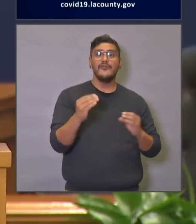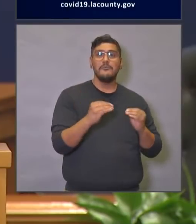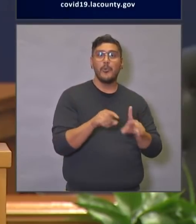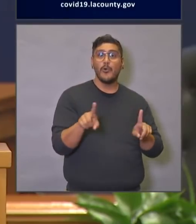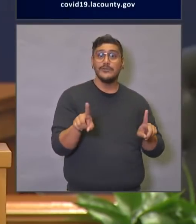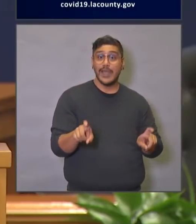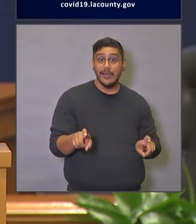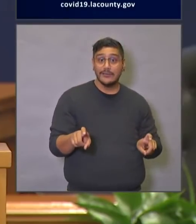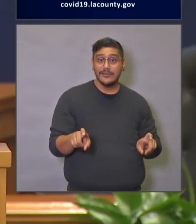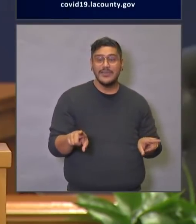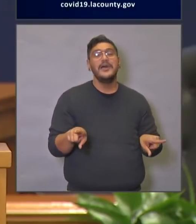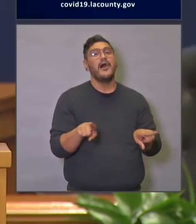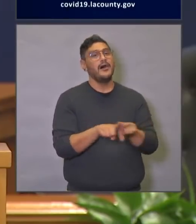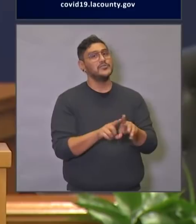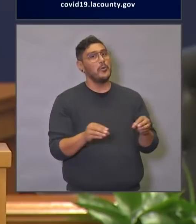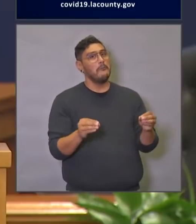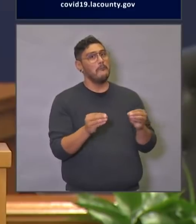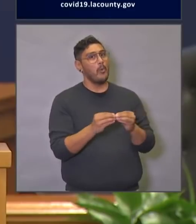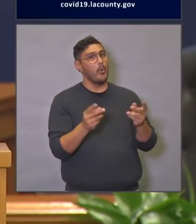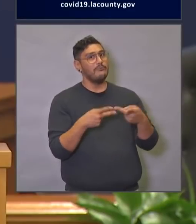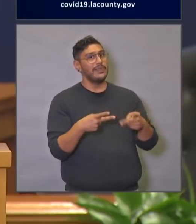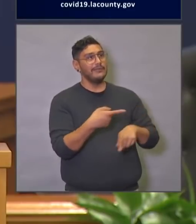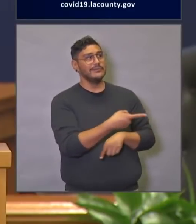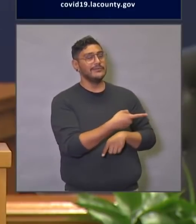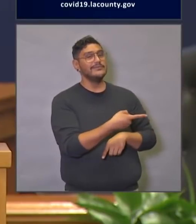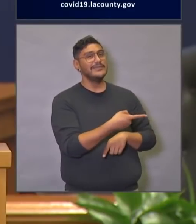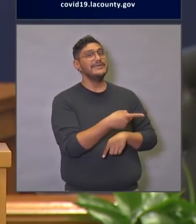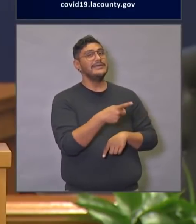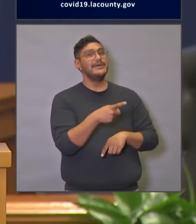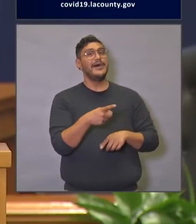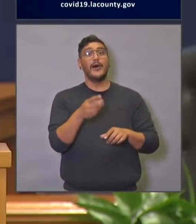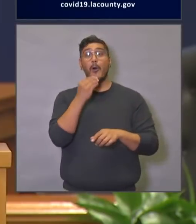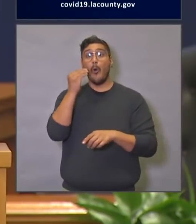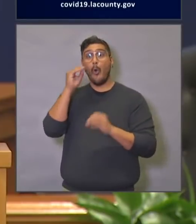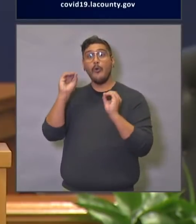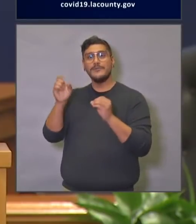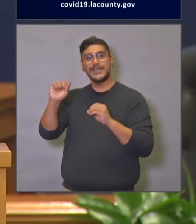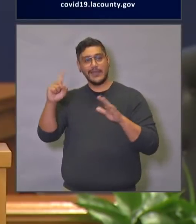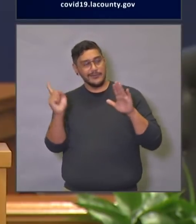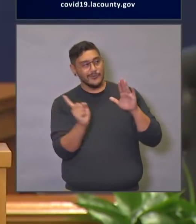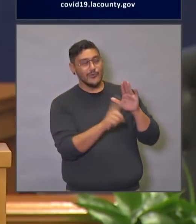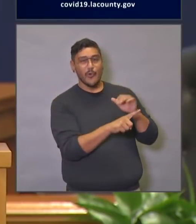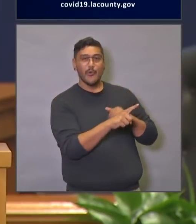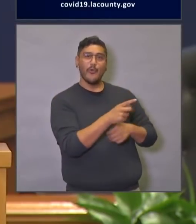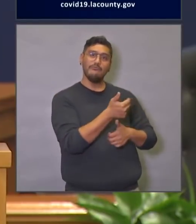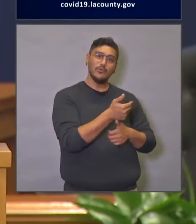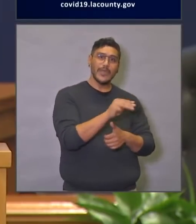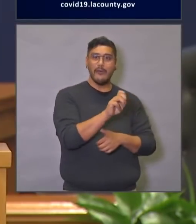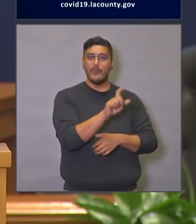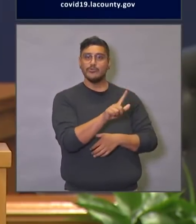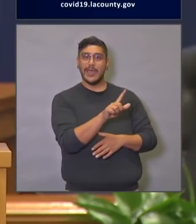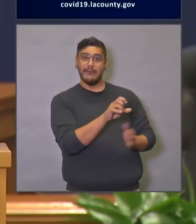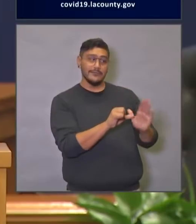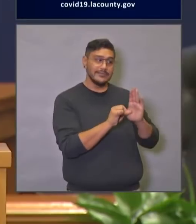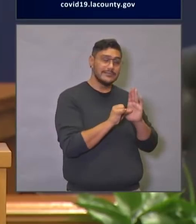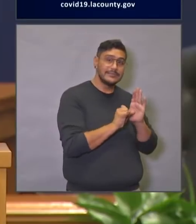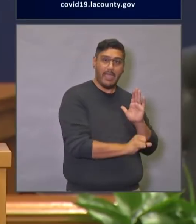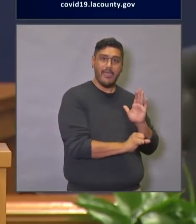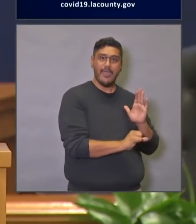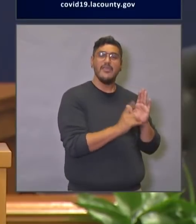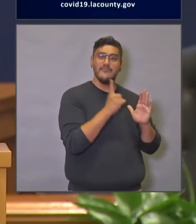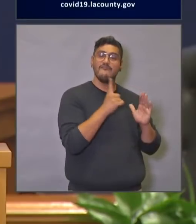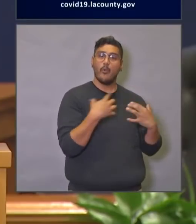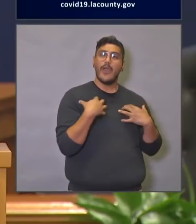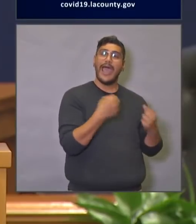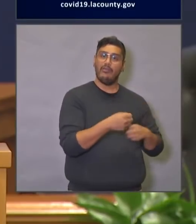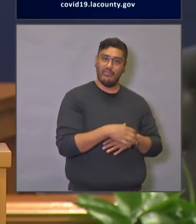más lugares en donde la gente puede ir y recuperarse. Estos esfuerzos nos han dado resultados